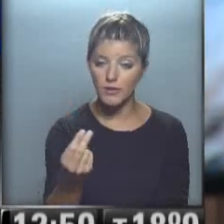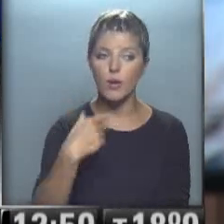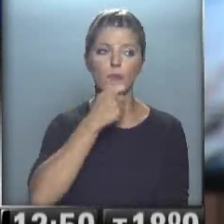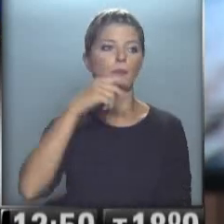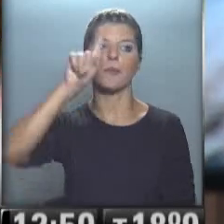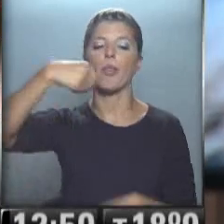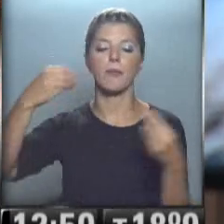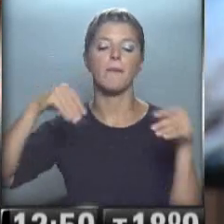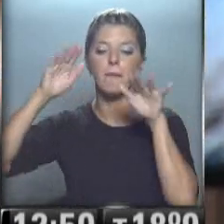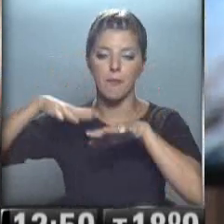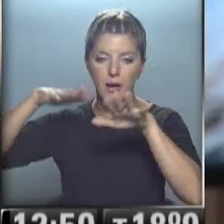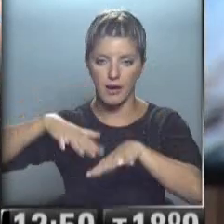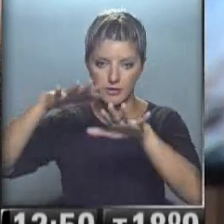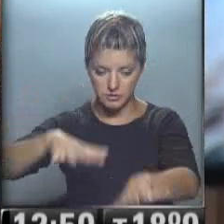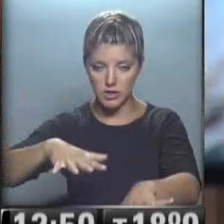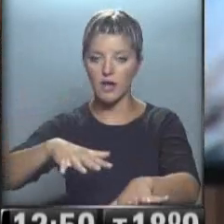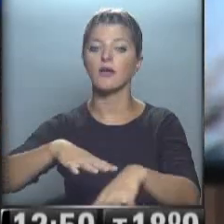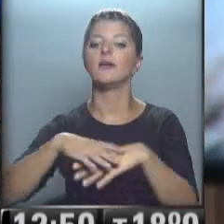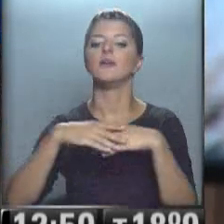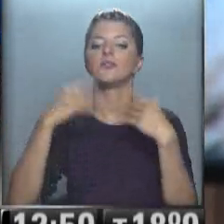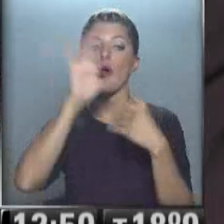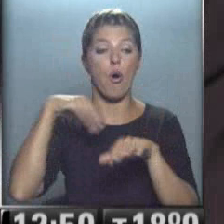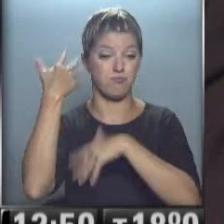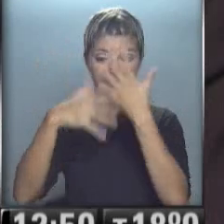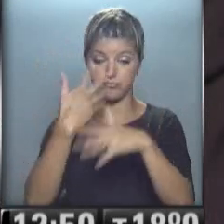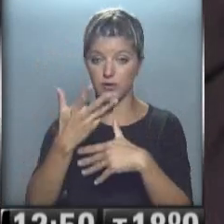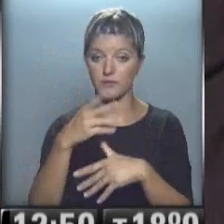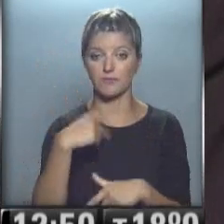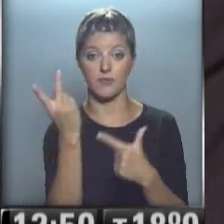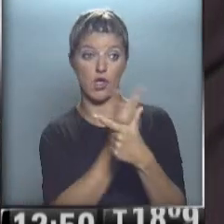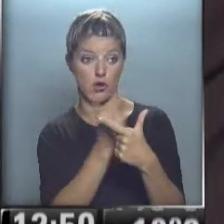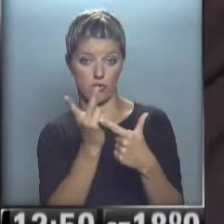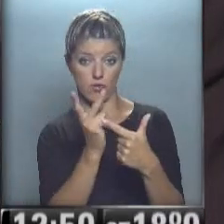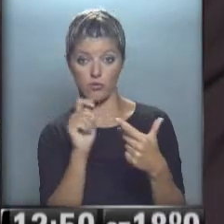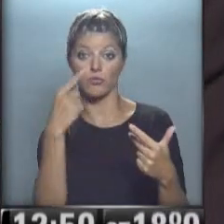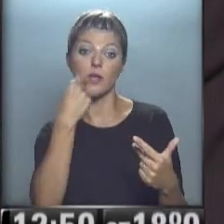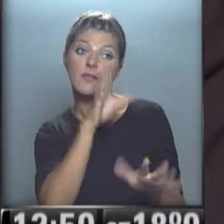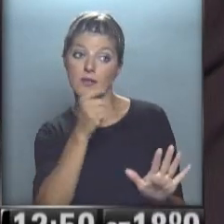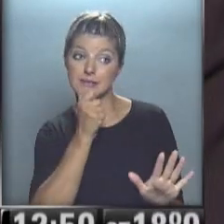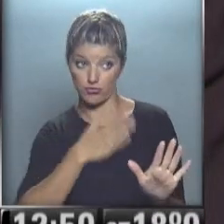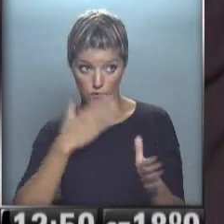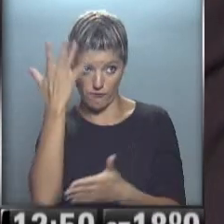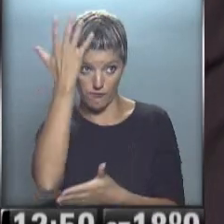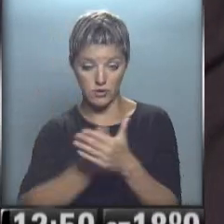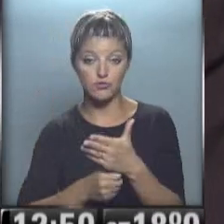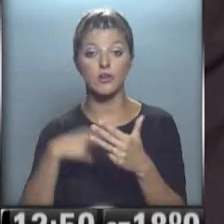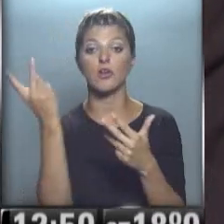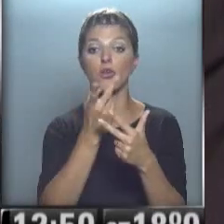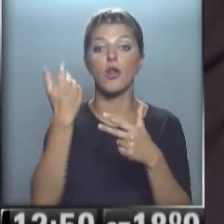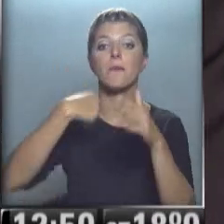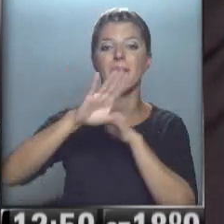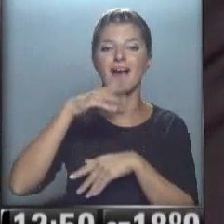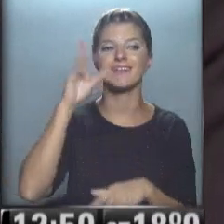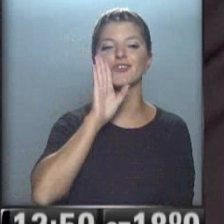este la violencia permanente entonces y los dos países si ustedes me corregirán si no es así donde tiene